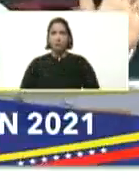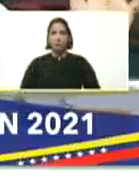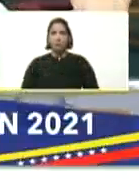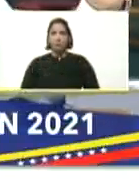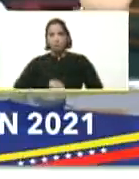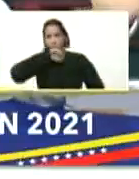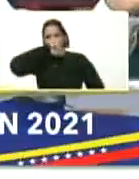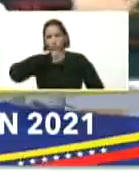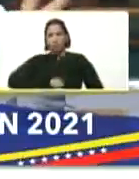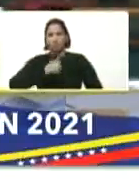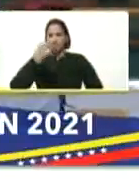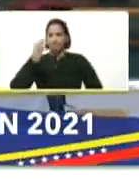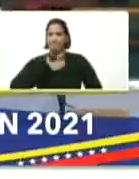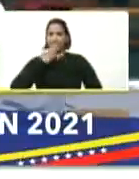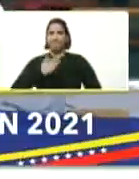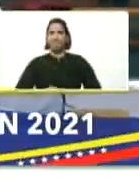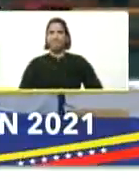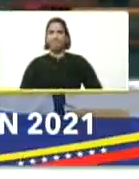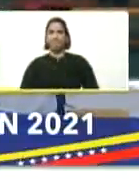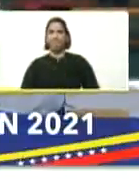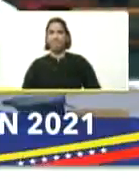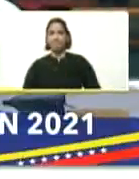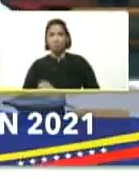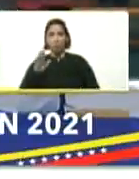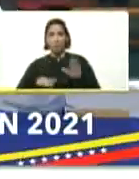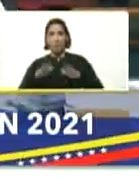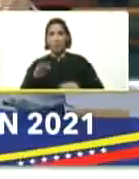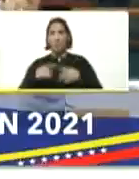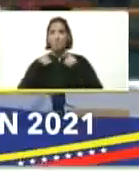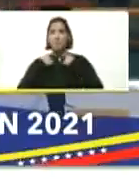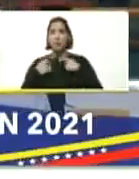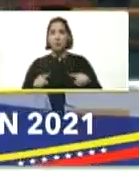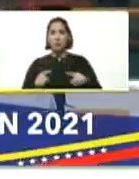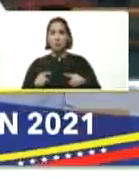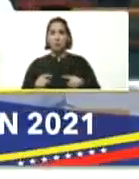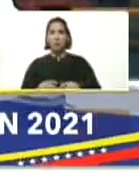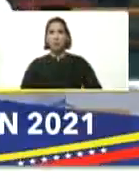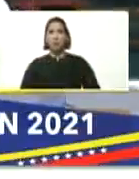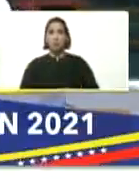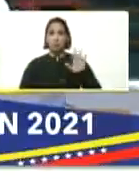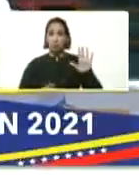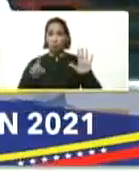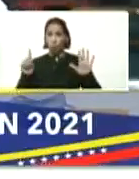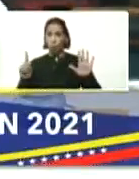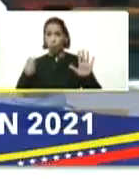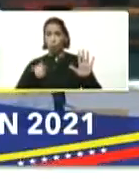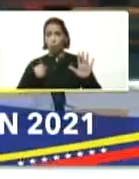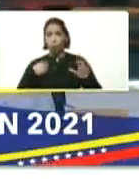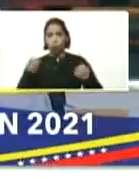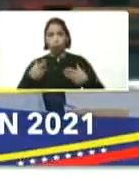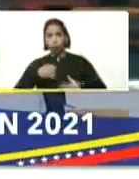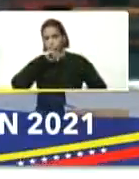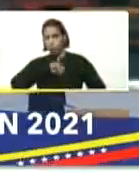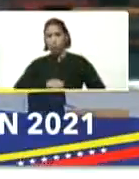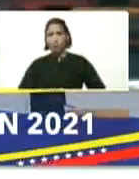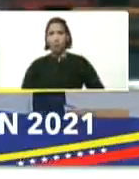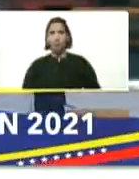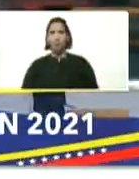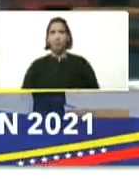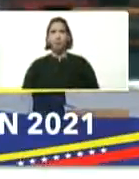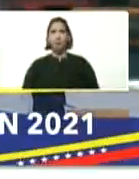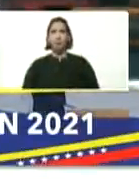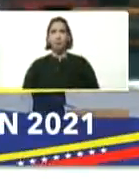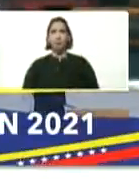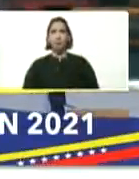gustazo, Raúl, a pesar de que perdiste por goleada 5-1, me voy a dar el gustazo, como dirían en